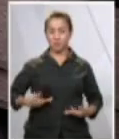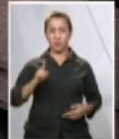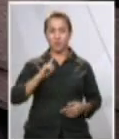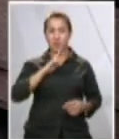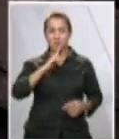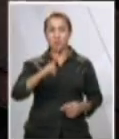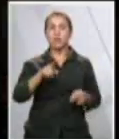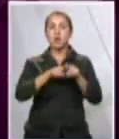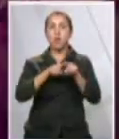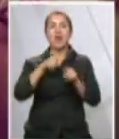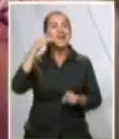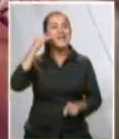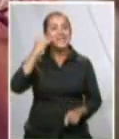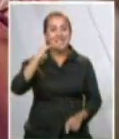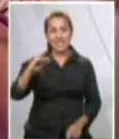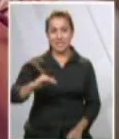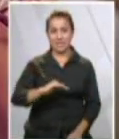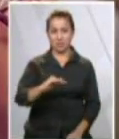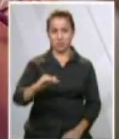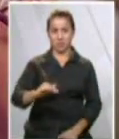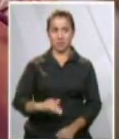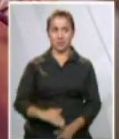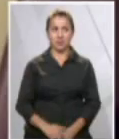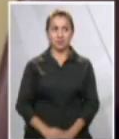como de un niño.